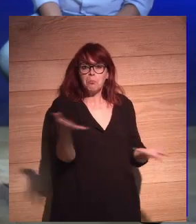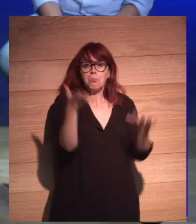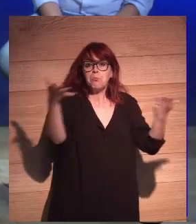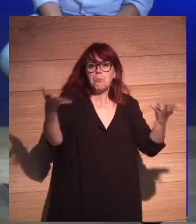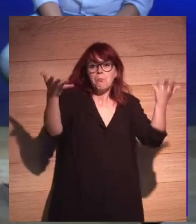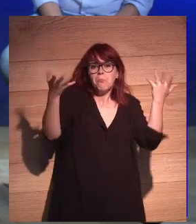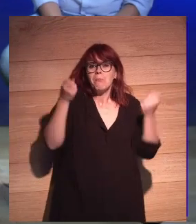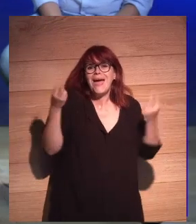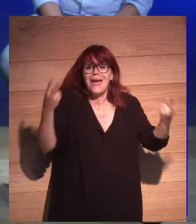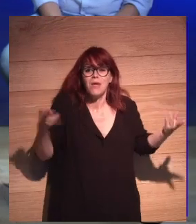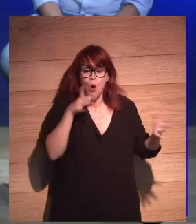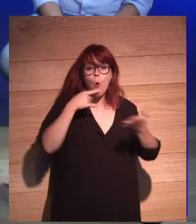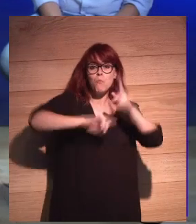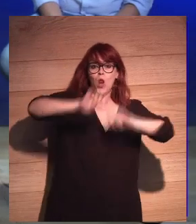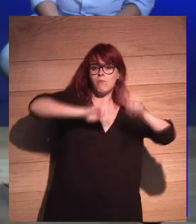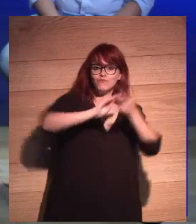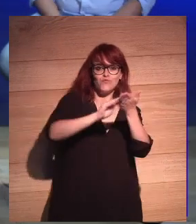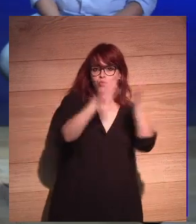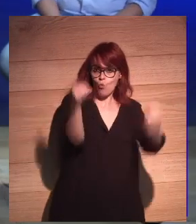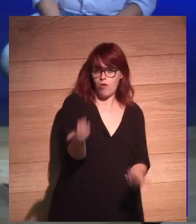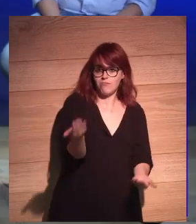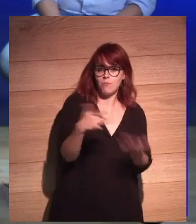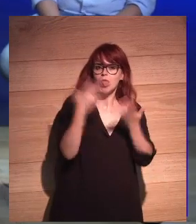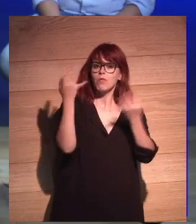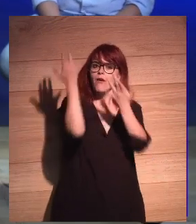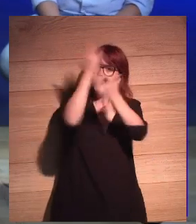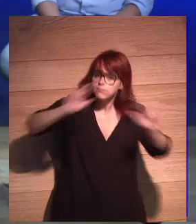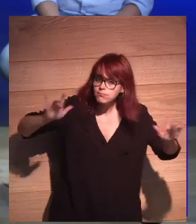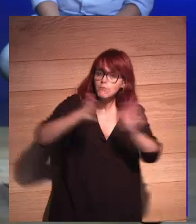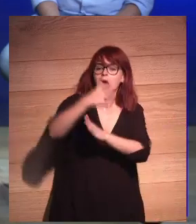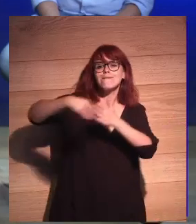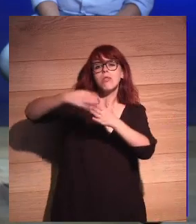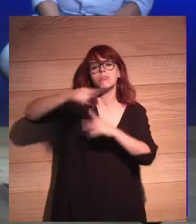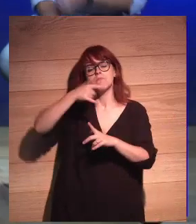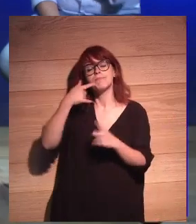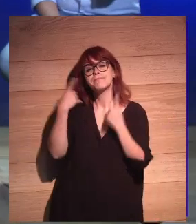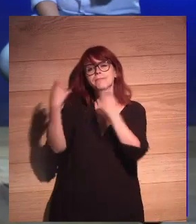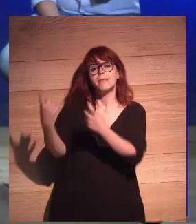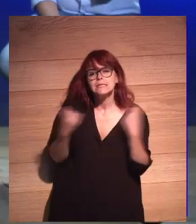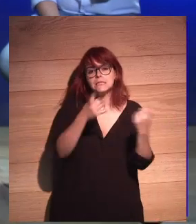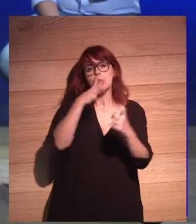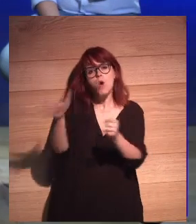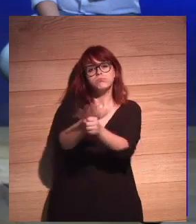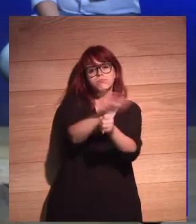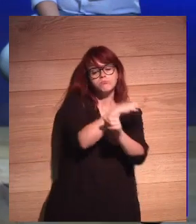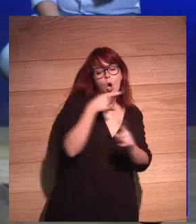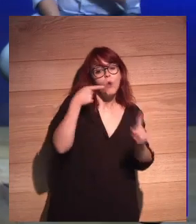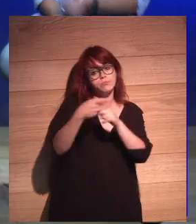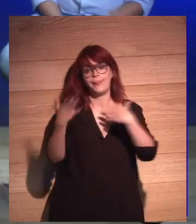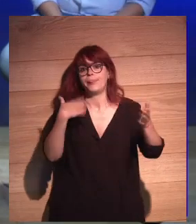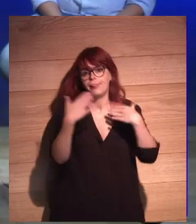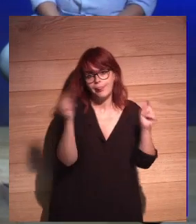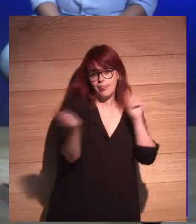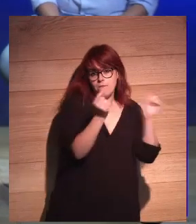no solucionan su problema. Pues es muy importante también concienciar a los clientes, ¿no? Y es un debate inicial que bueno, es un poco